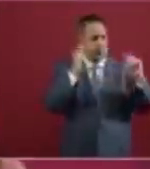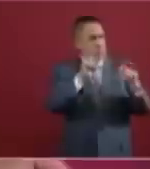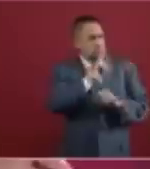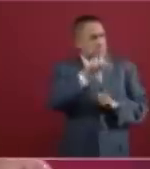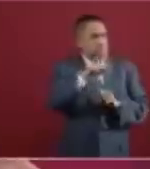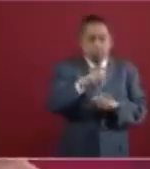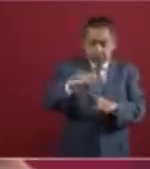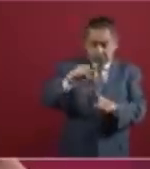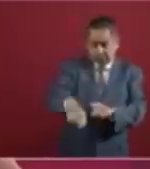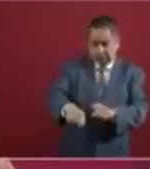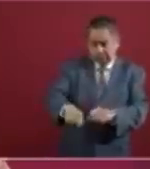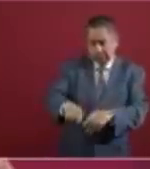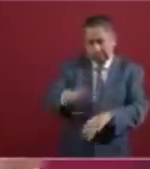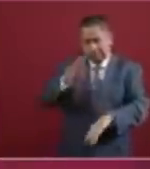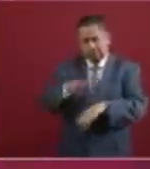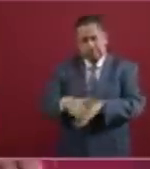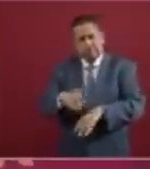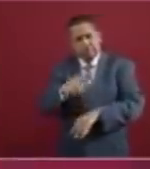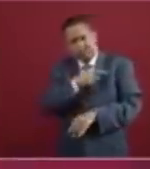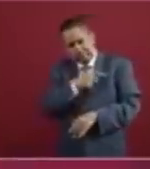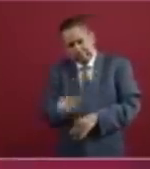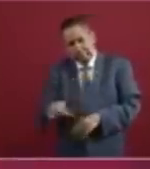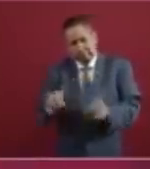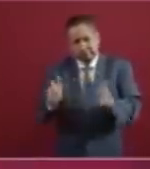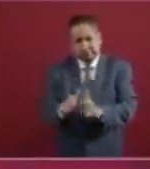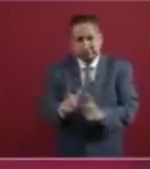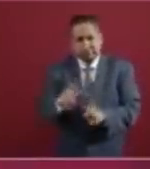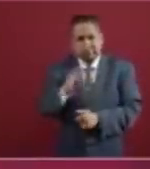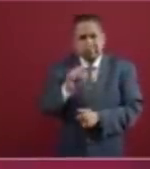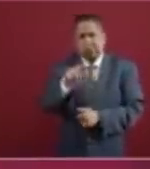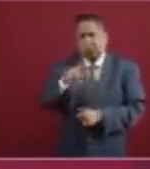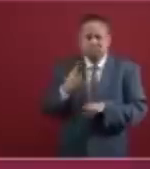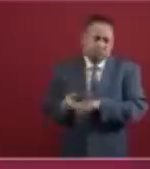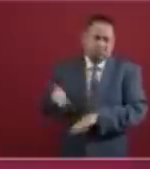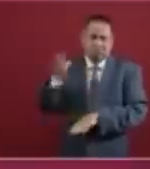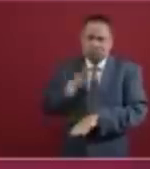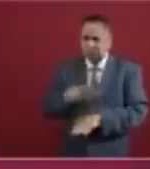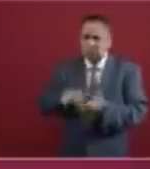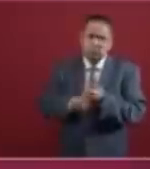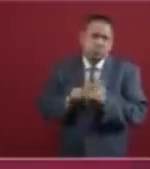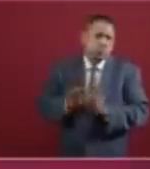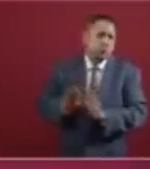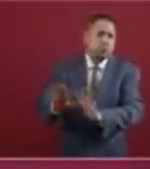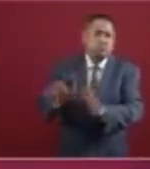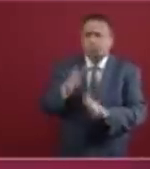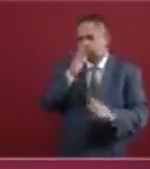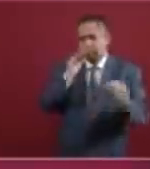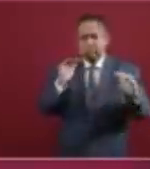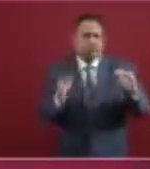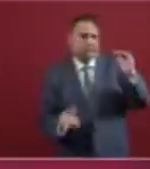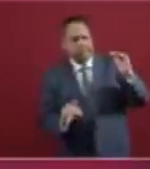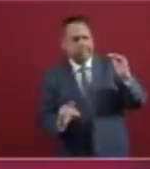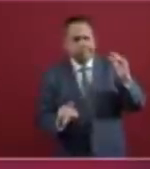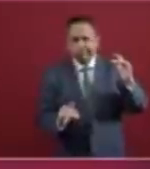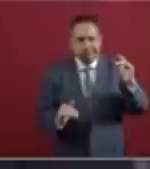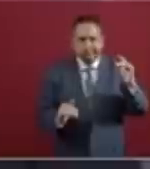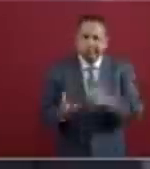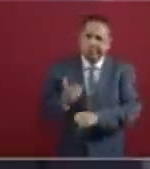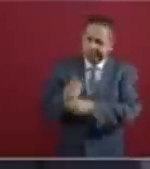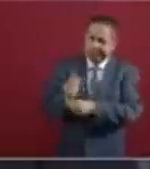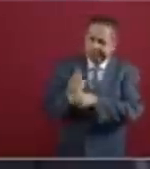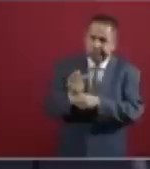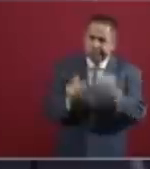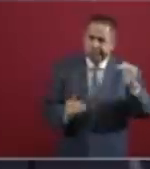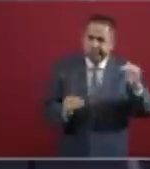la misma ciudad hay colonias marginadas que carecen hasta de lo más indispensable. Entonces,